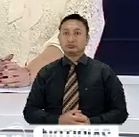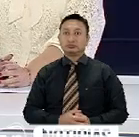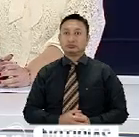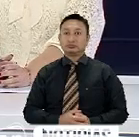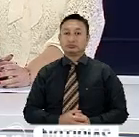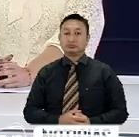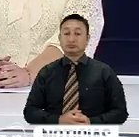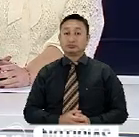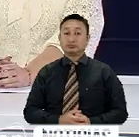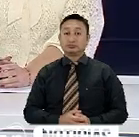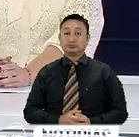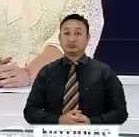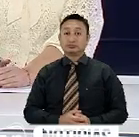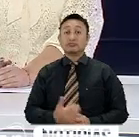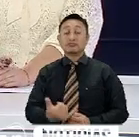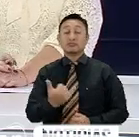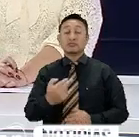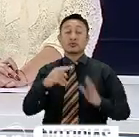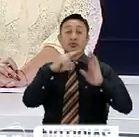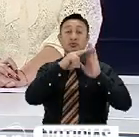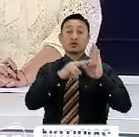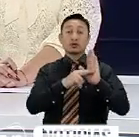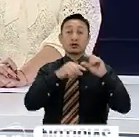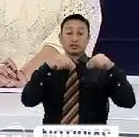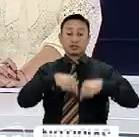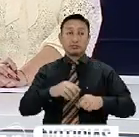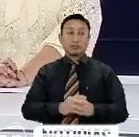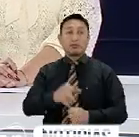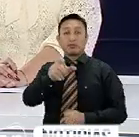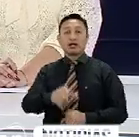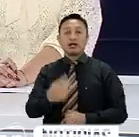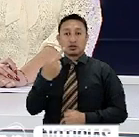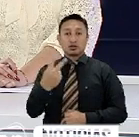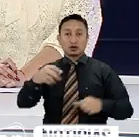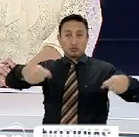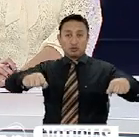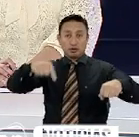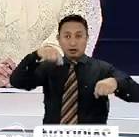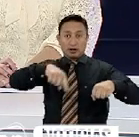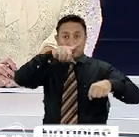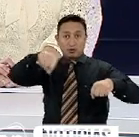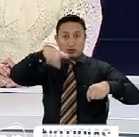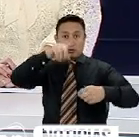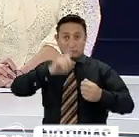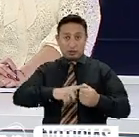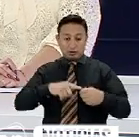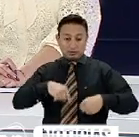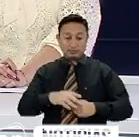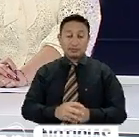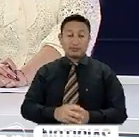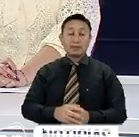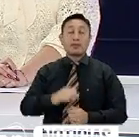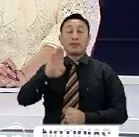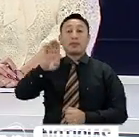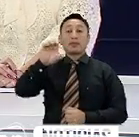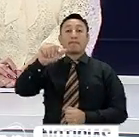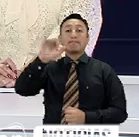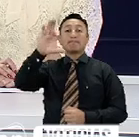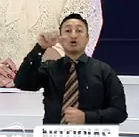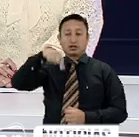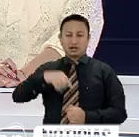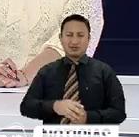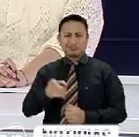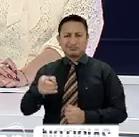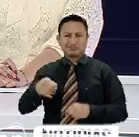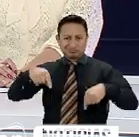A pesar de estar vigente la ordenanza que prohíbe la circulación de dos personas en moto en la capital, en el sector de La Bota se registran robos en